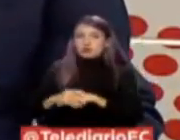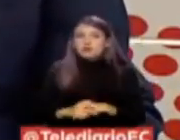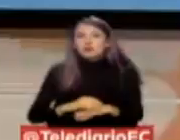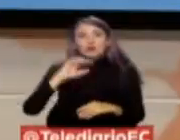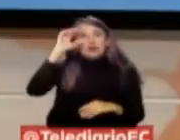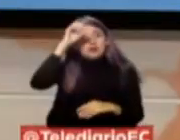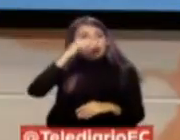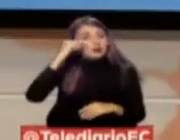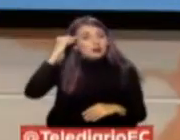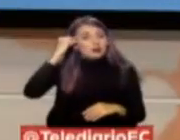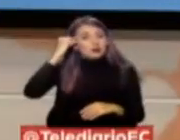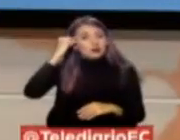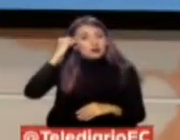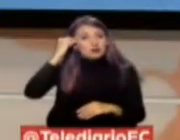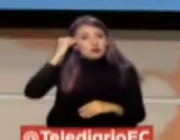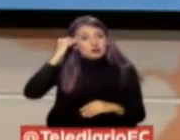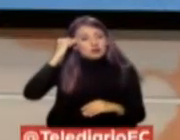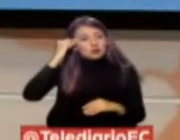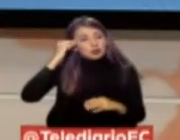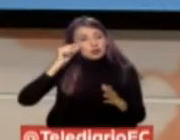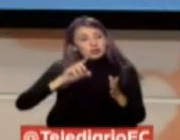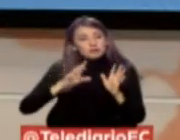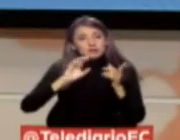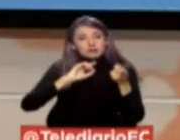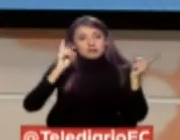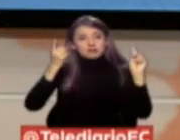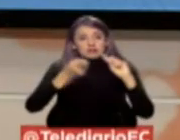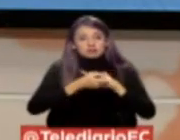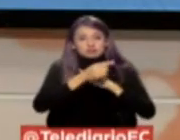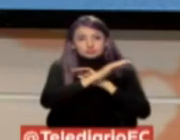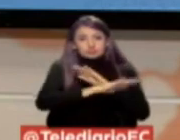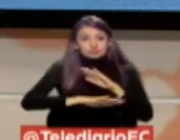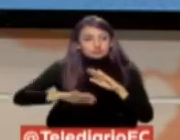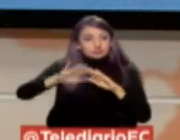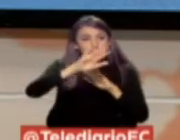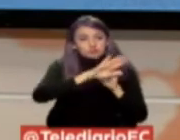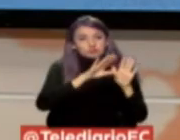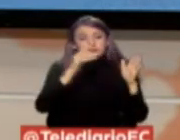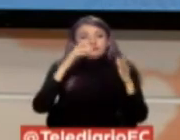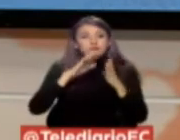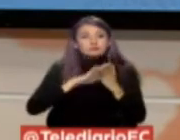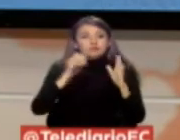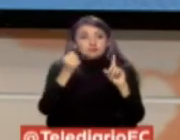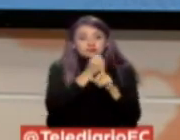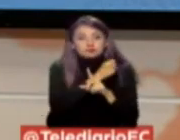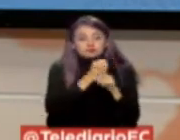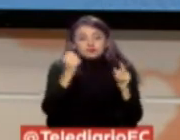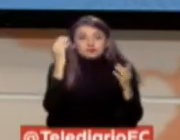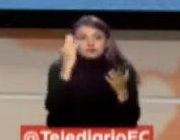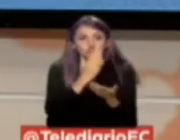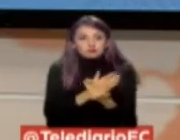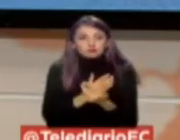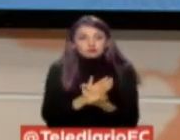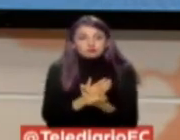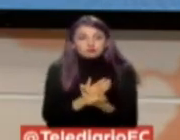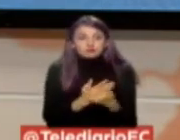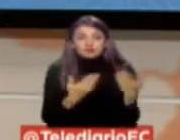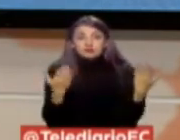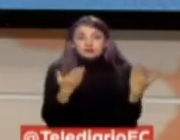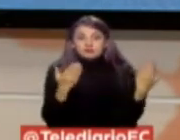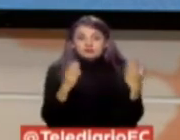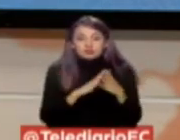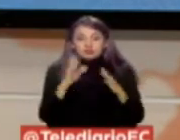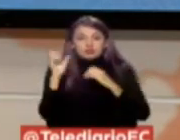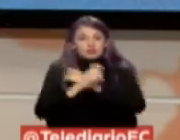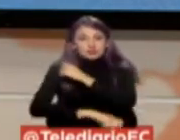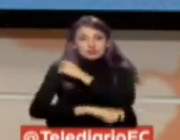gobierno ecuatoriano mandó una reforma a la Asamblea Nacional en la Ley contra la Violencia de Género, en la que buscaba un mecanismo muy expedito para